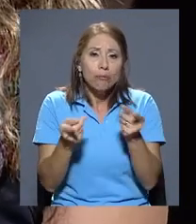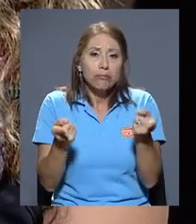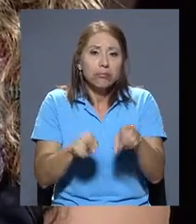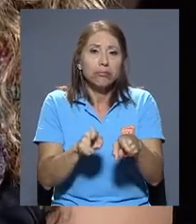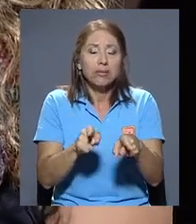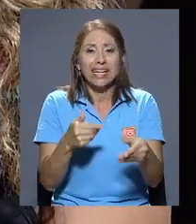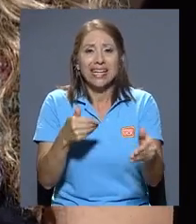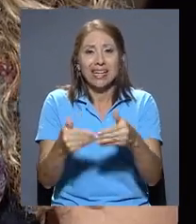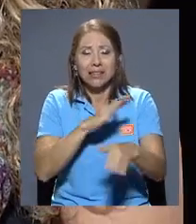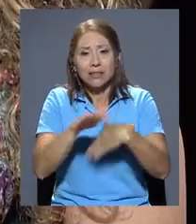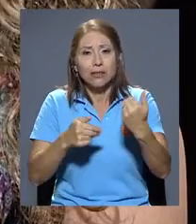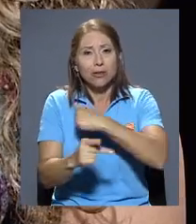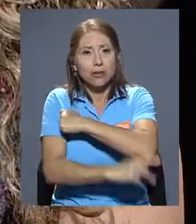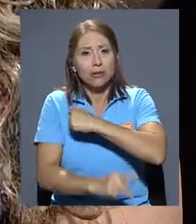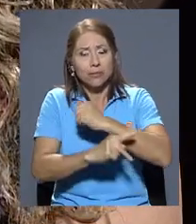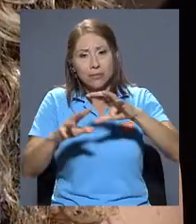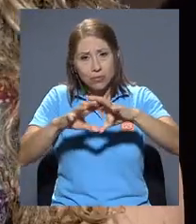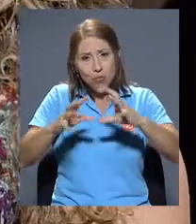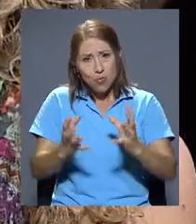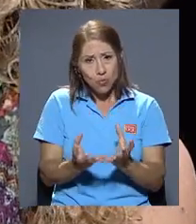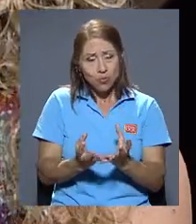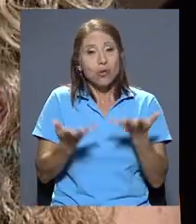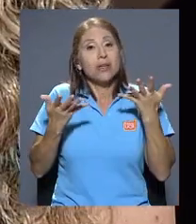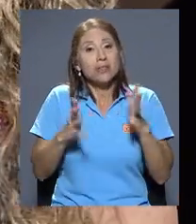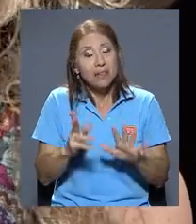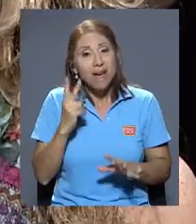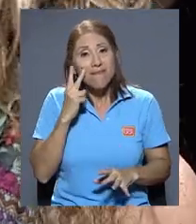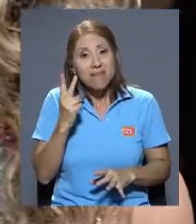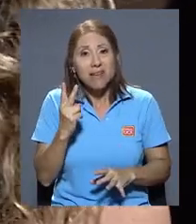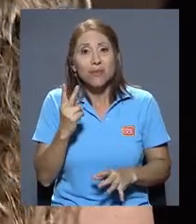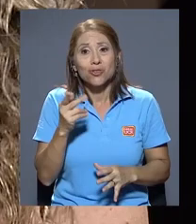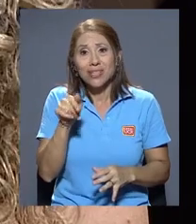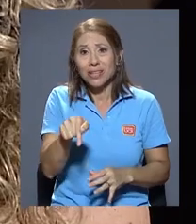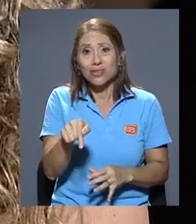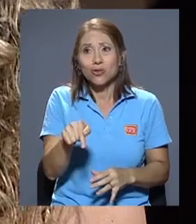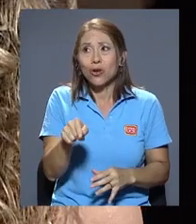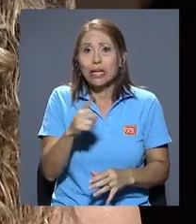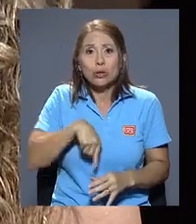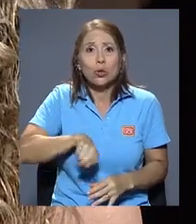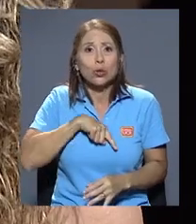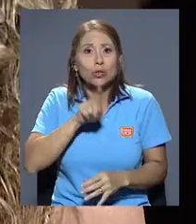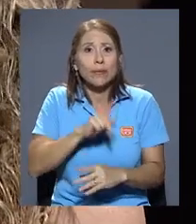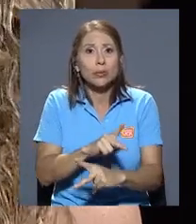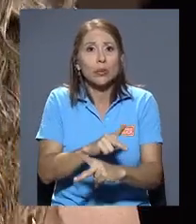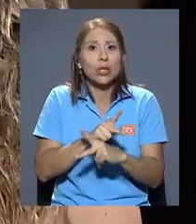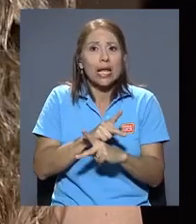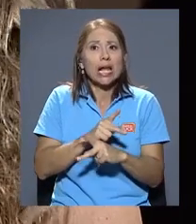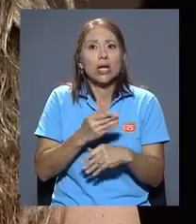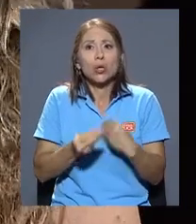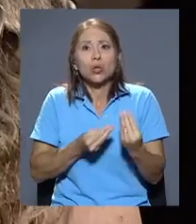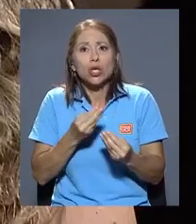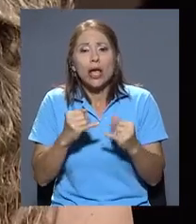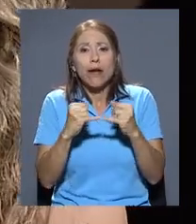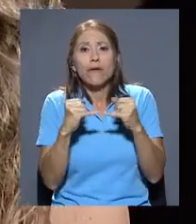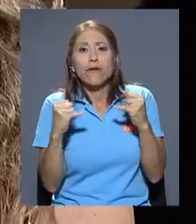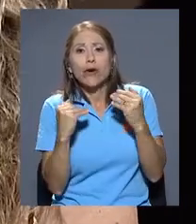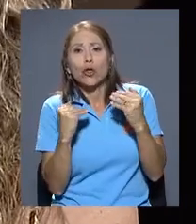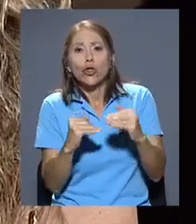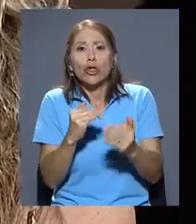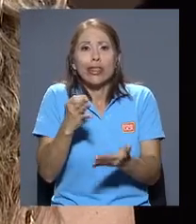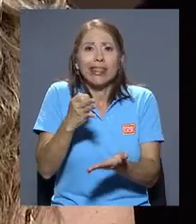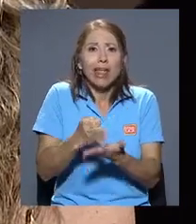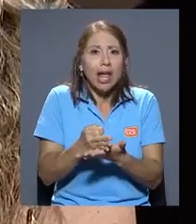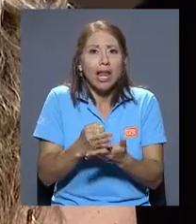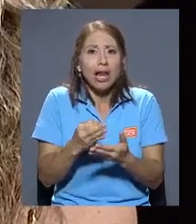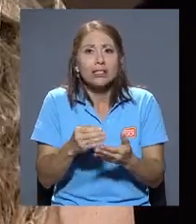a ver como realidad es esto de tener que protegernos y las fronteras y como que así es y así tiene que ser.